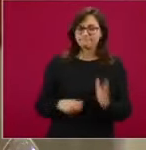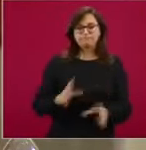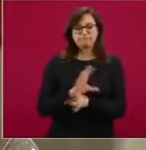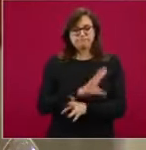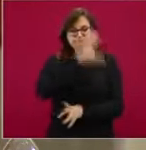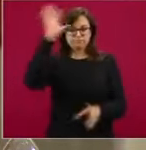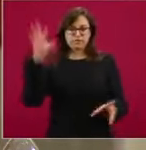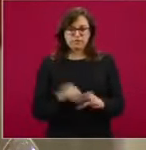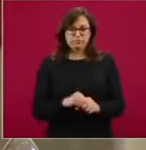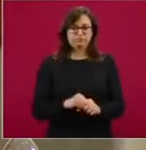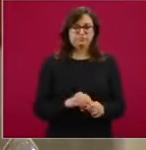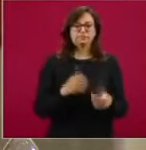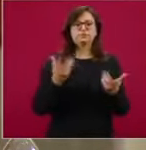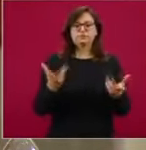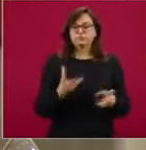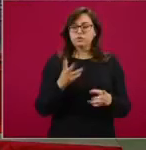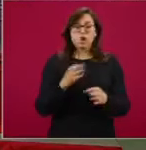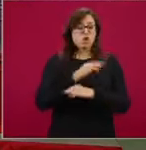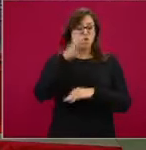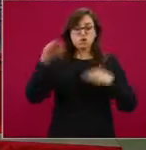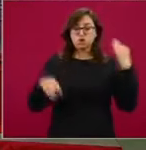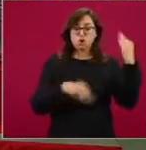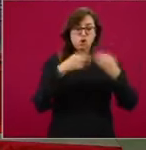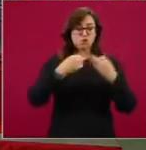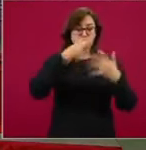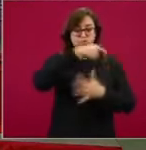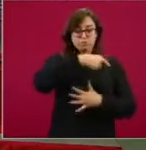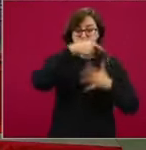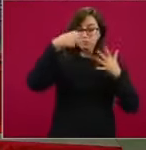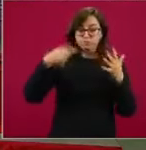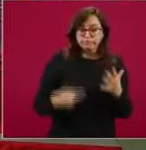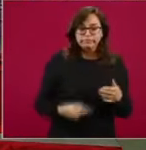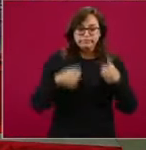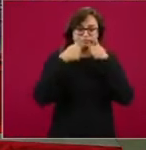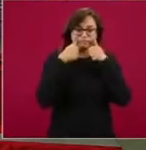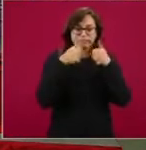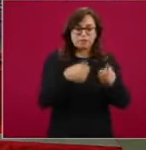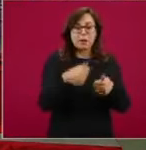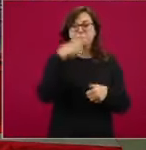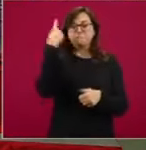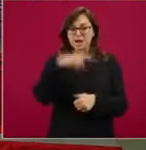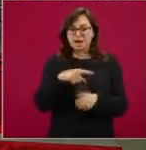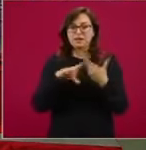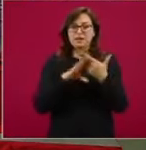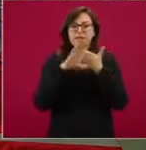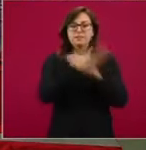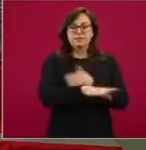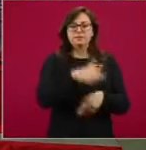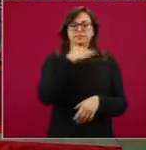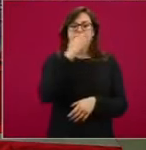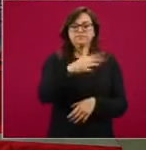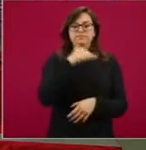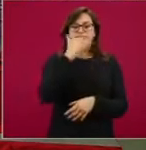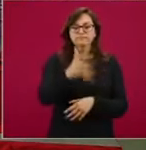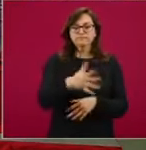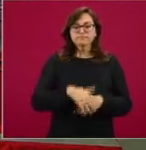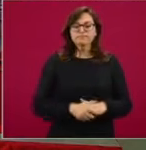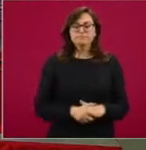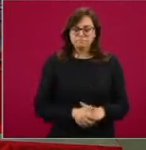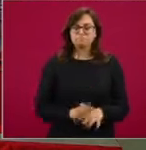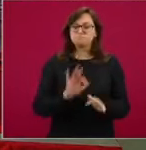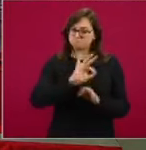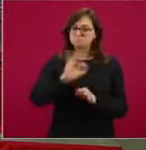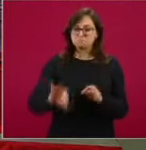con sustancia, con mucha fuerza, que no exista corrupción en este examen. Lo hemos